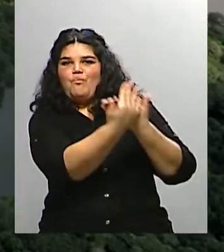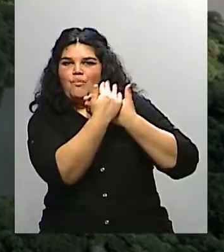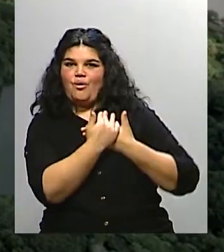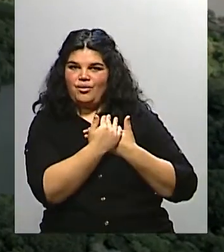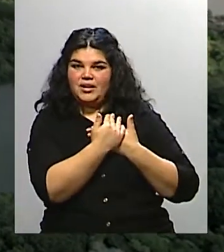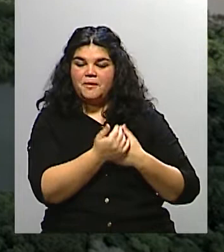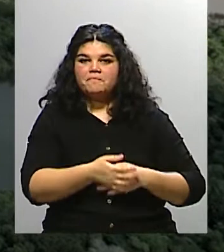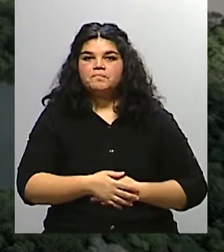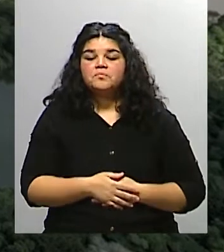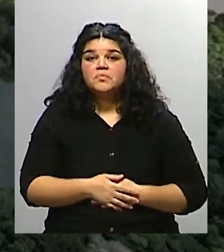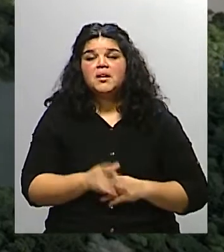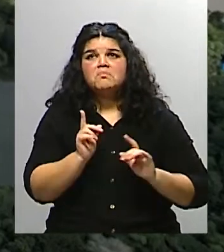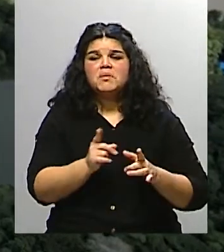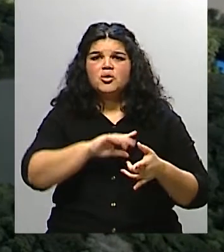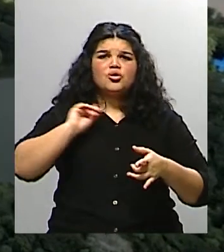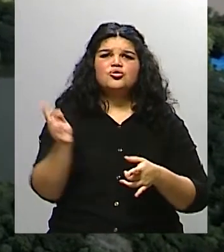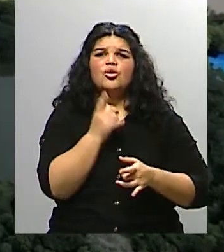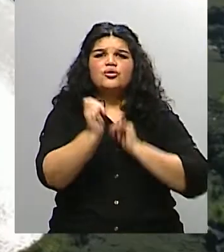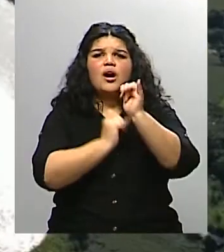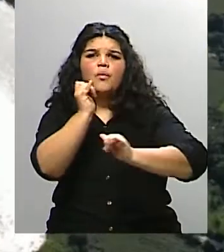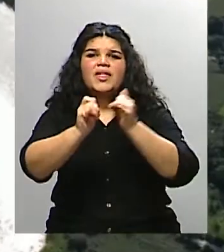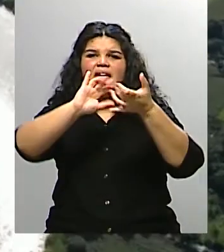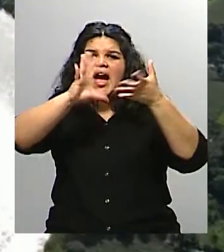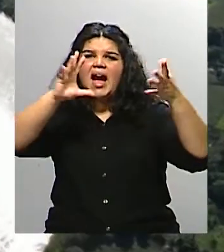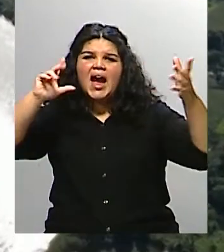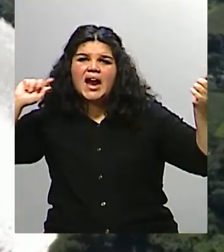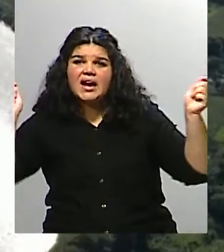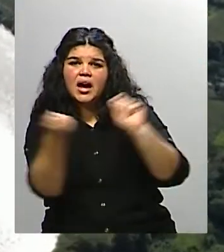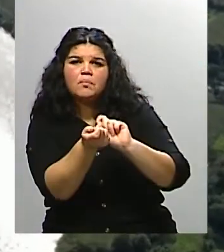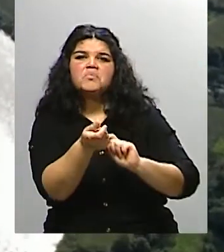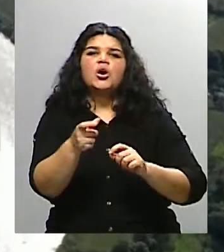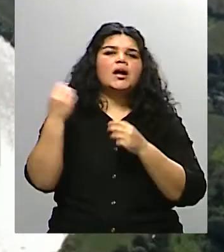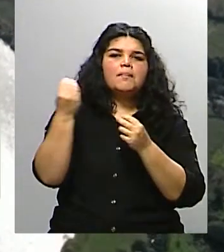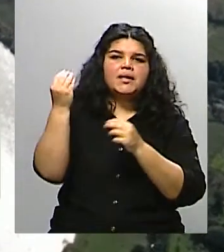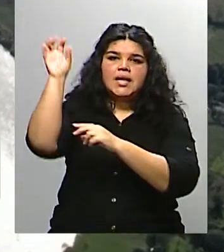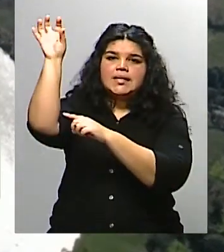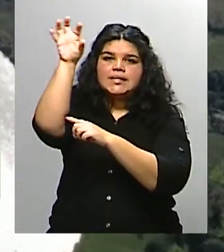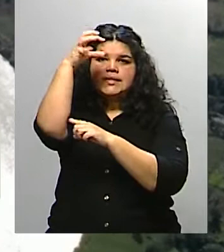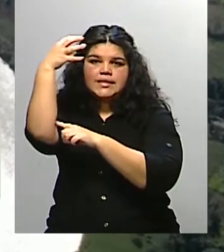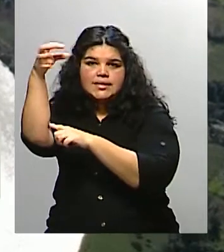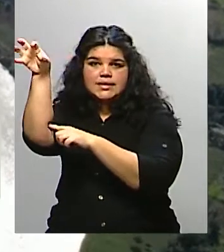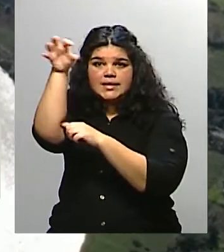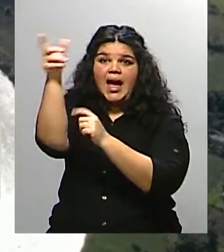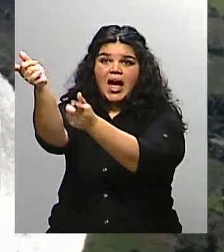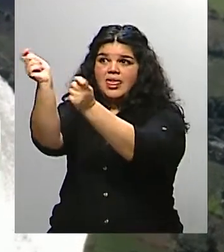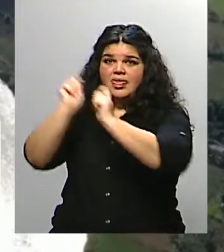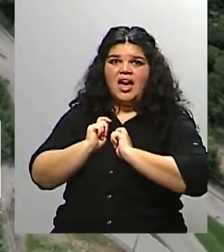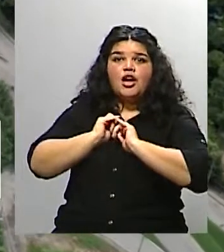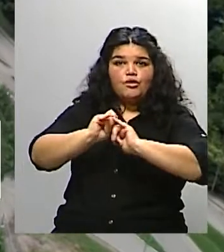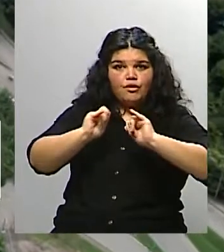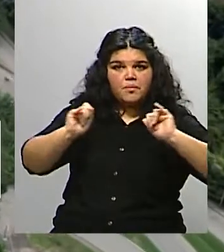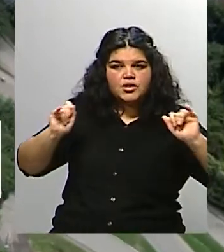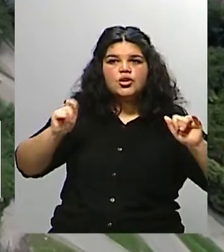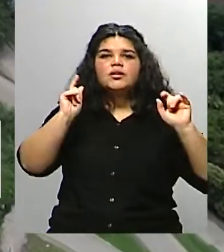apoyamos en satélites, en información de modelación de clima, en transformación de paisaje. Todo eso se puede